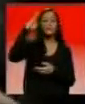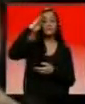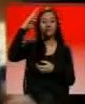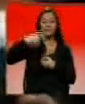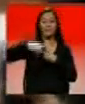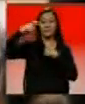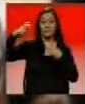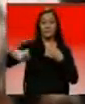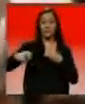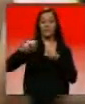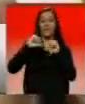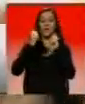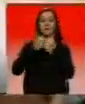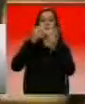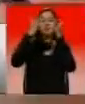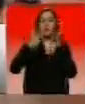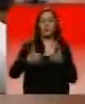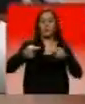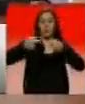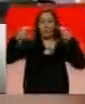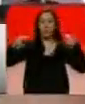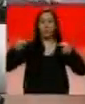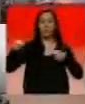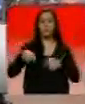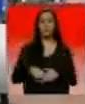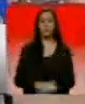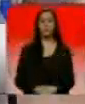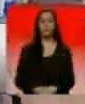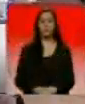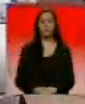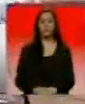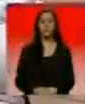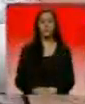René Yandún, actual asambleísta de oposición.